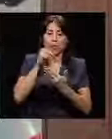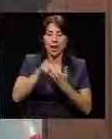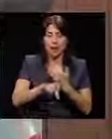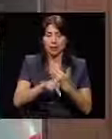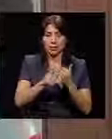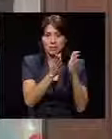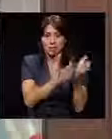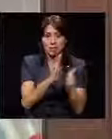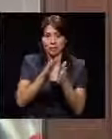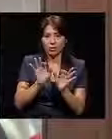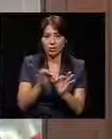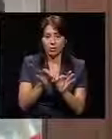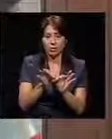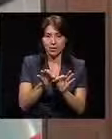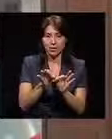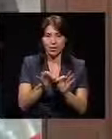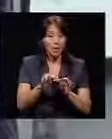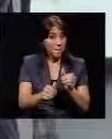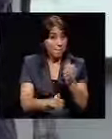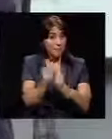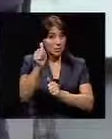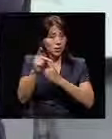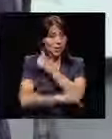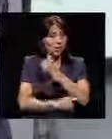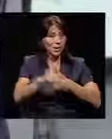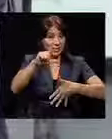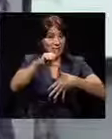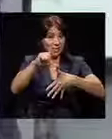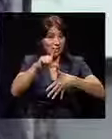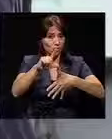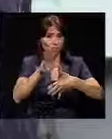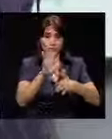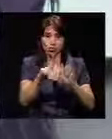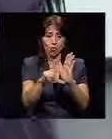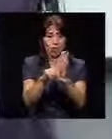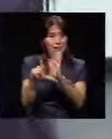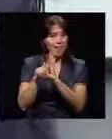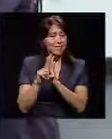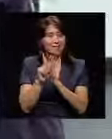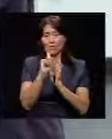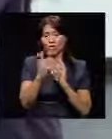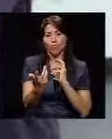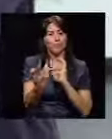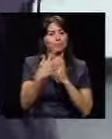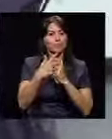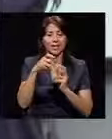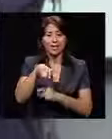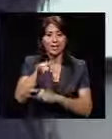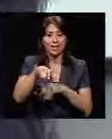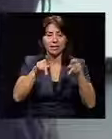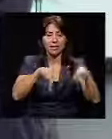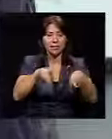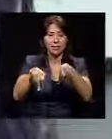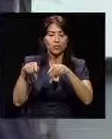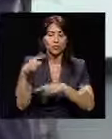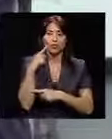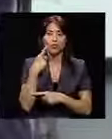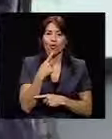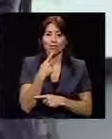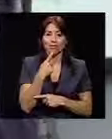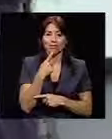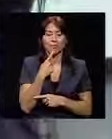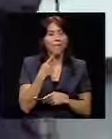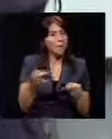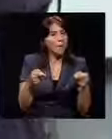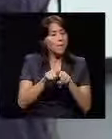intérpretes. Además, en la mayoría de países latinos, las legislaciones no responden integralmente a las necesidades de las personas sordas, ni